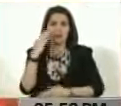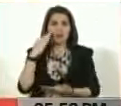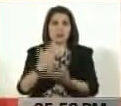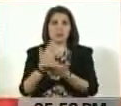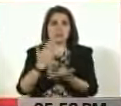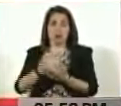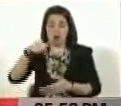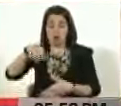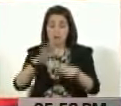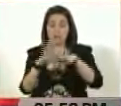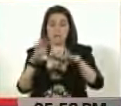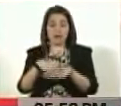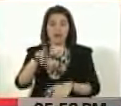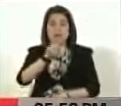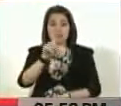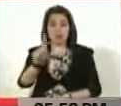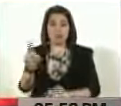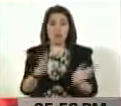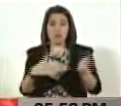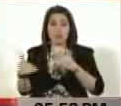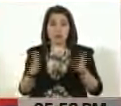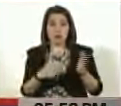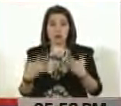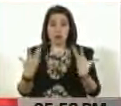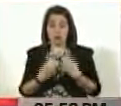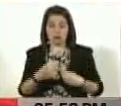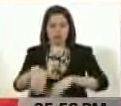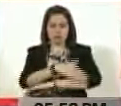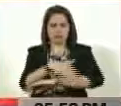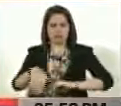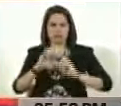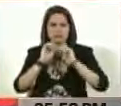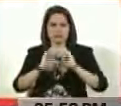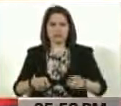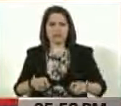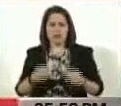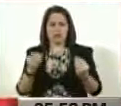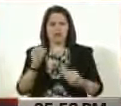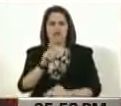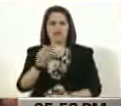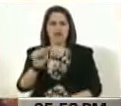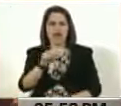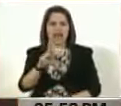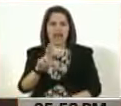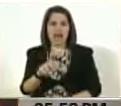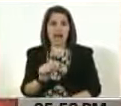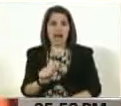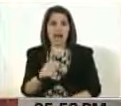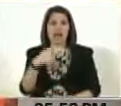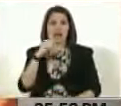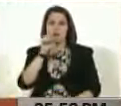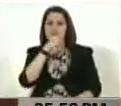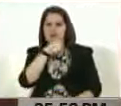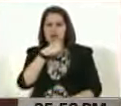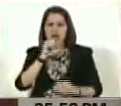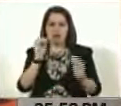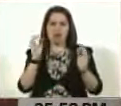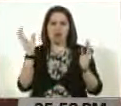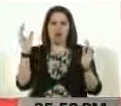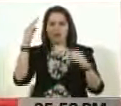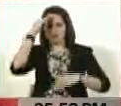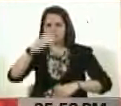Hoy martes 21 de marzo estamos aquí desde la avenida Baral, específicamente en la esquina Cuartel Viejo, donde se presentó una